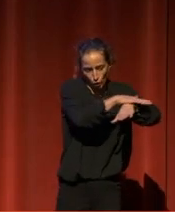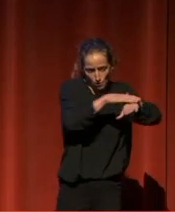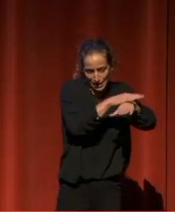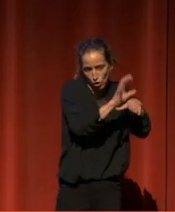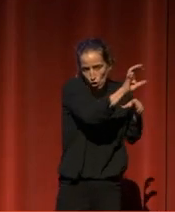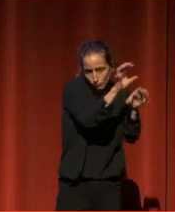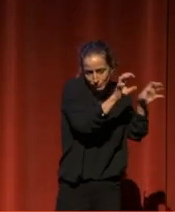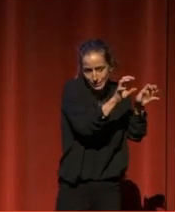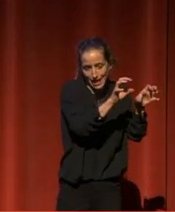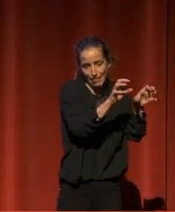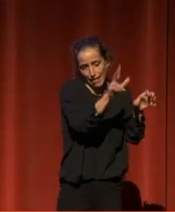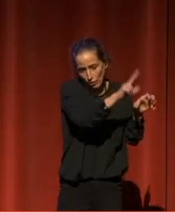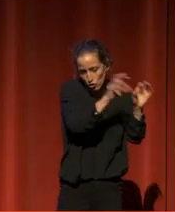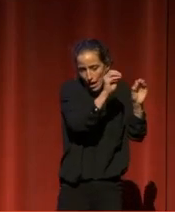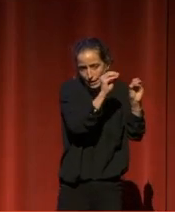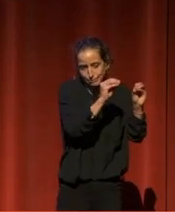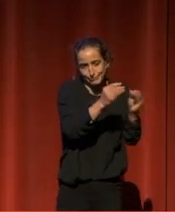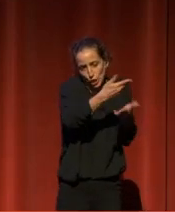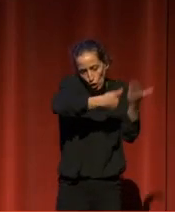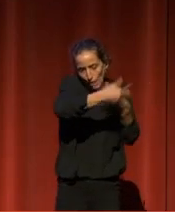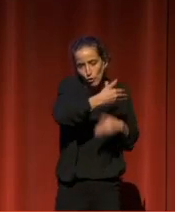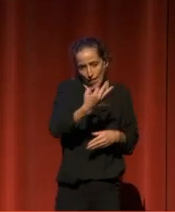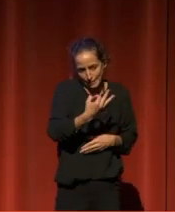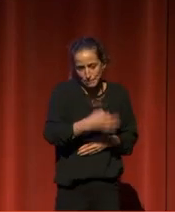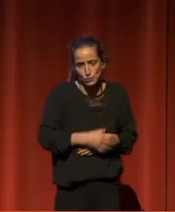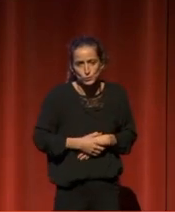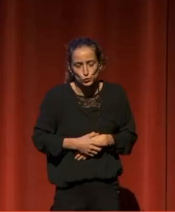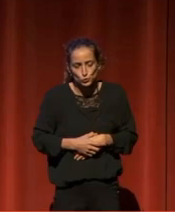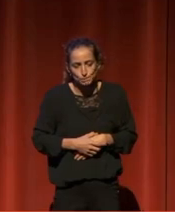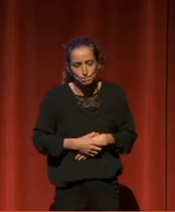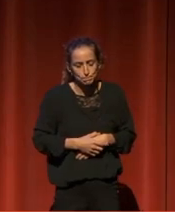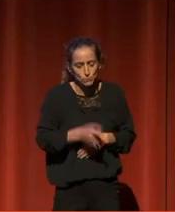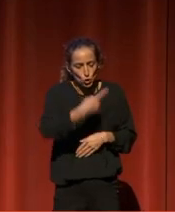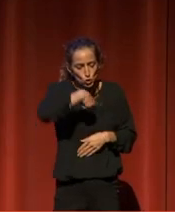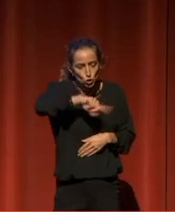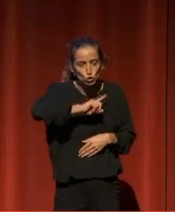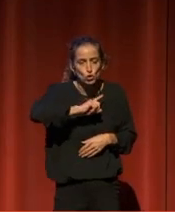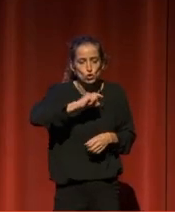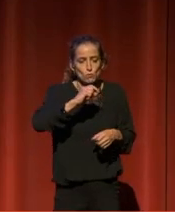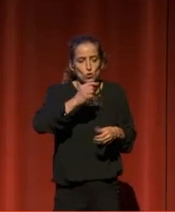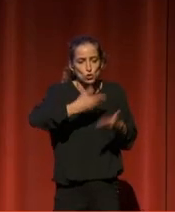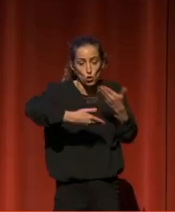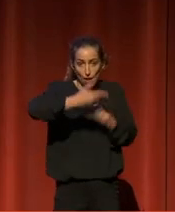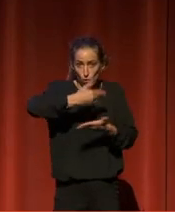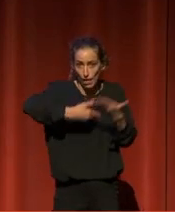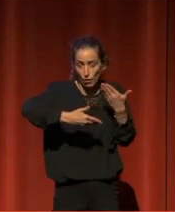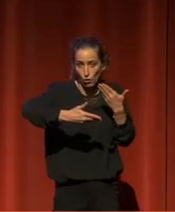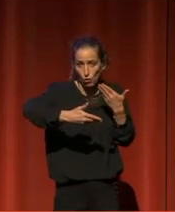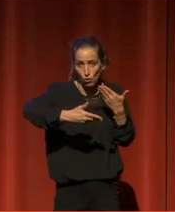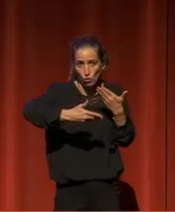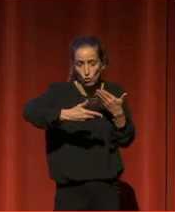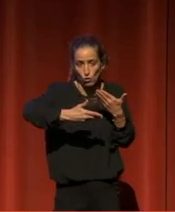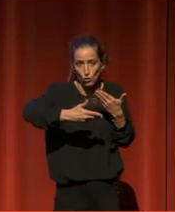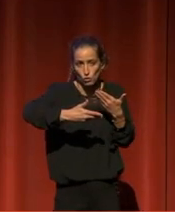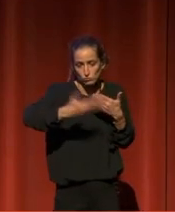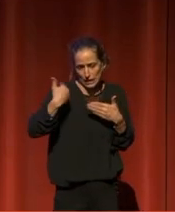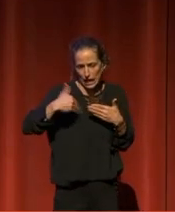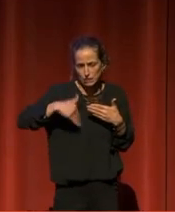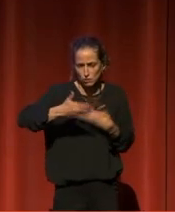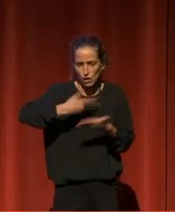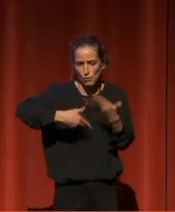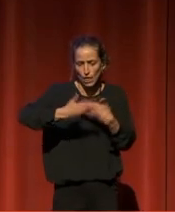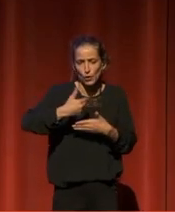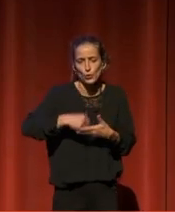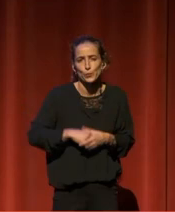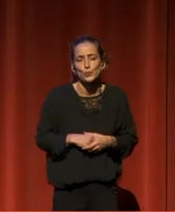nacionales hemos eh eh colaborado junto con eh las eh